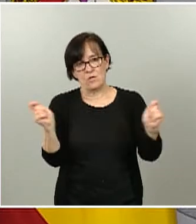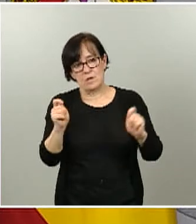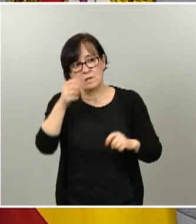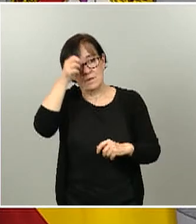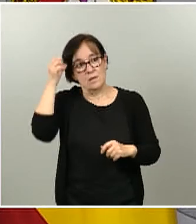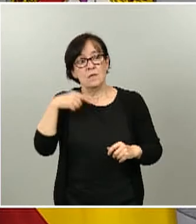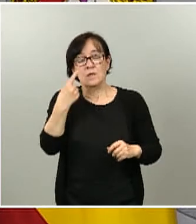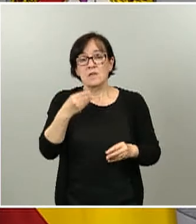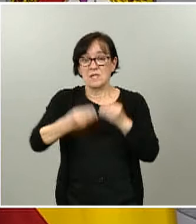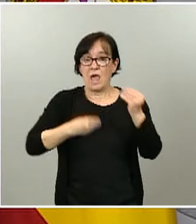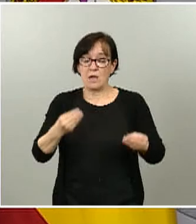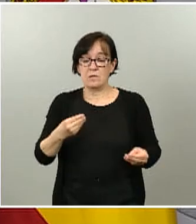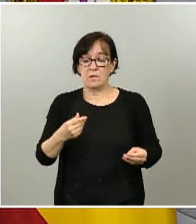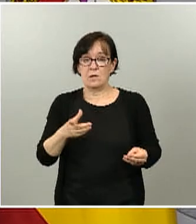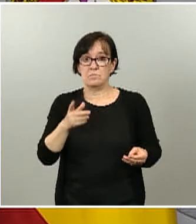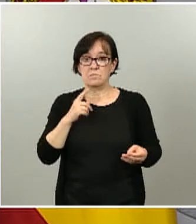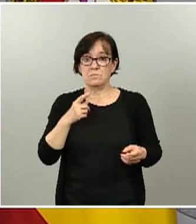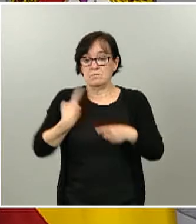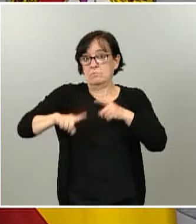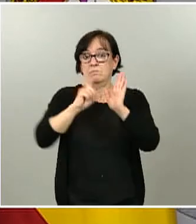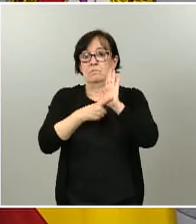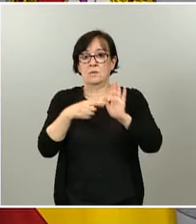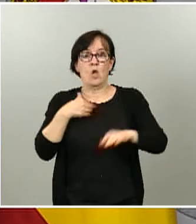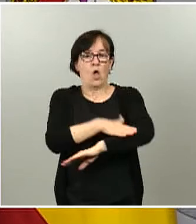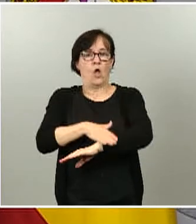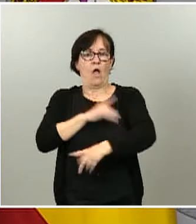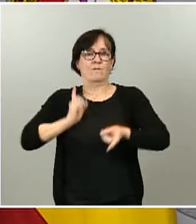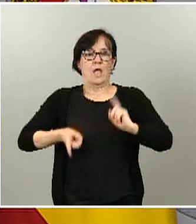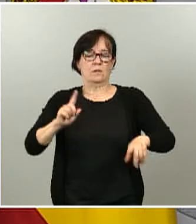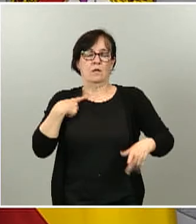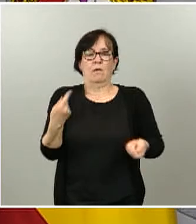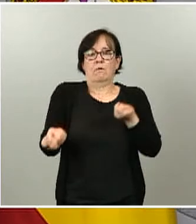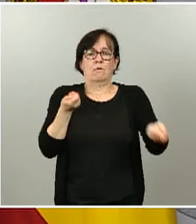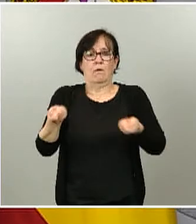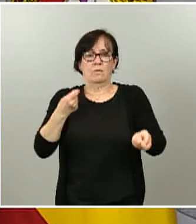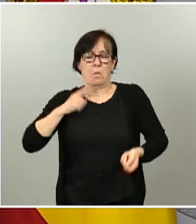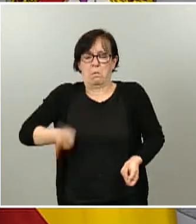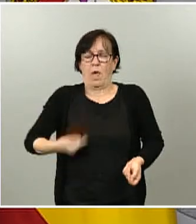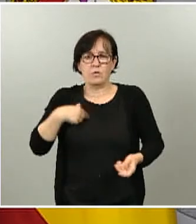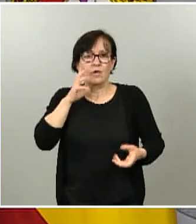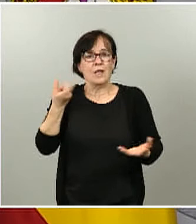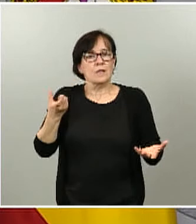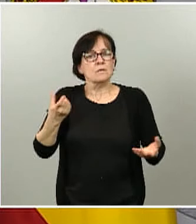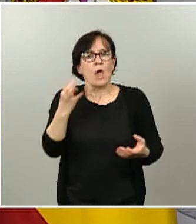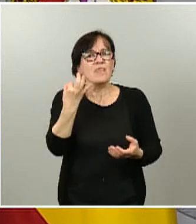cualquier otra legislación, sería un Gobierno sin control, sin ese refuerzo parlamentario, el que